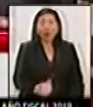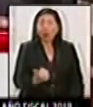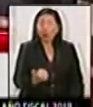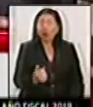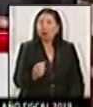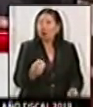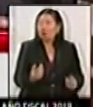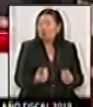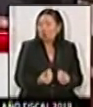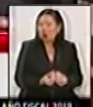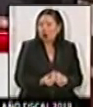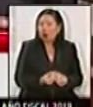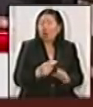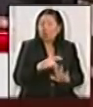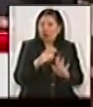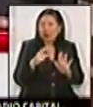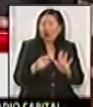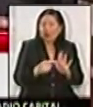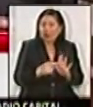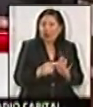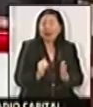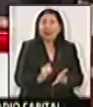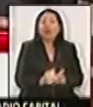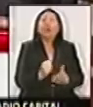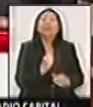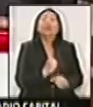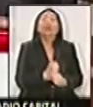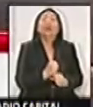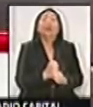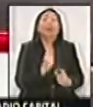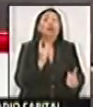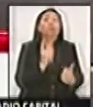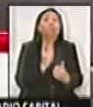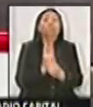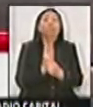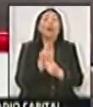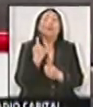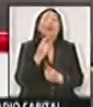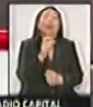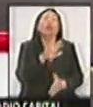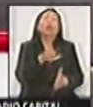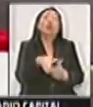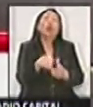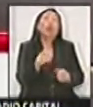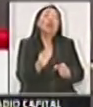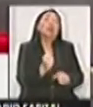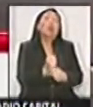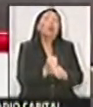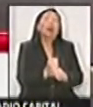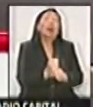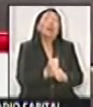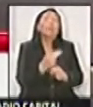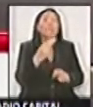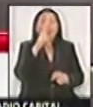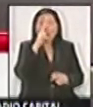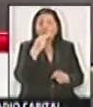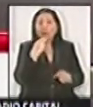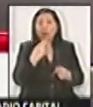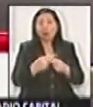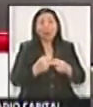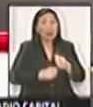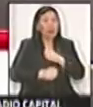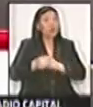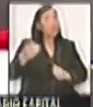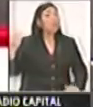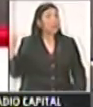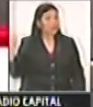los pocos proyectos de trabajo directo para la población era Trabaja Perú, presidente. El año